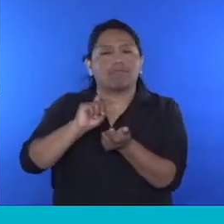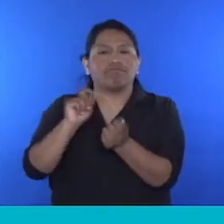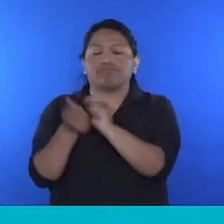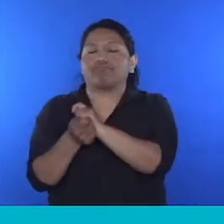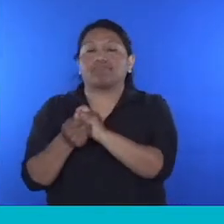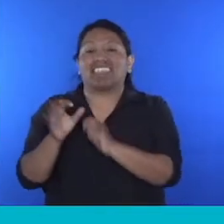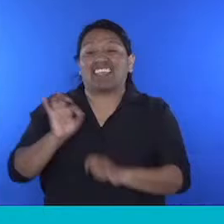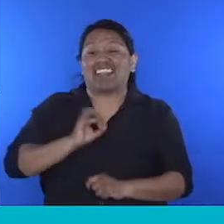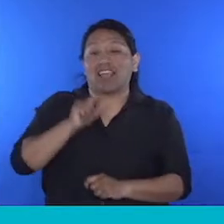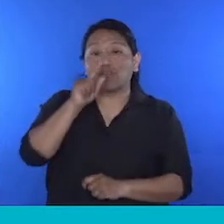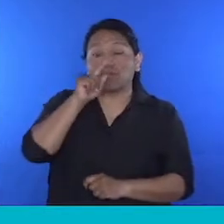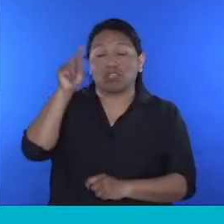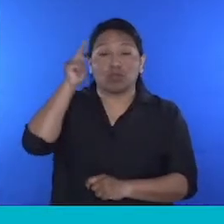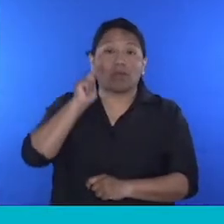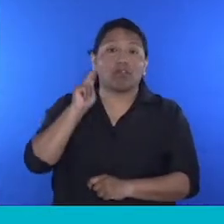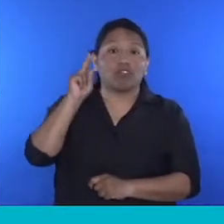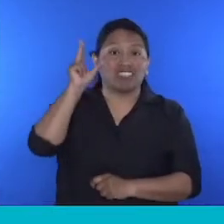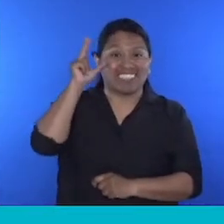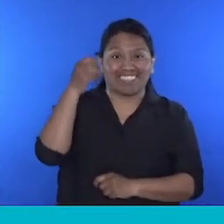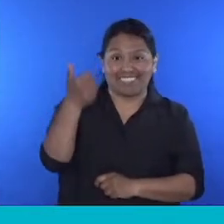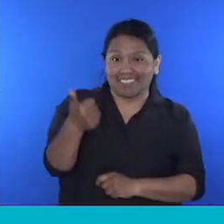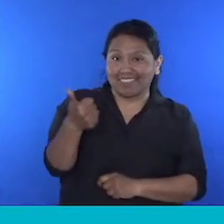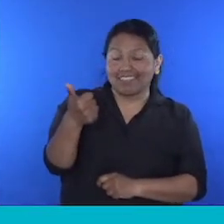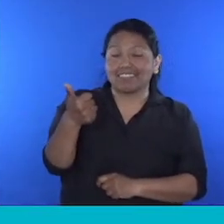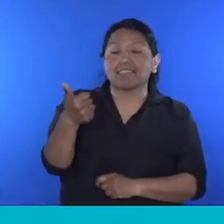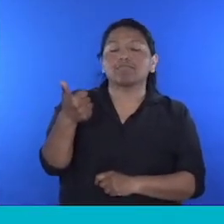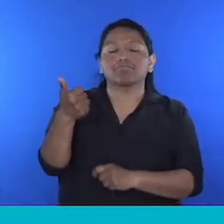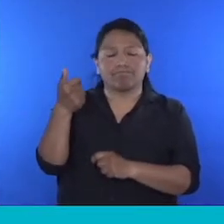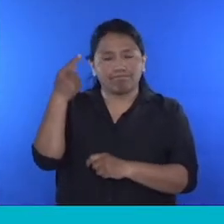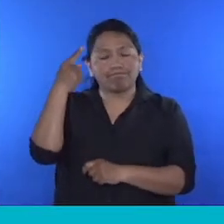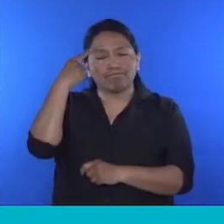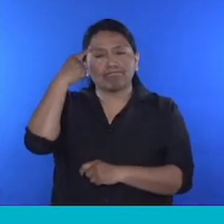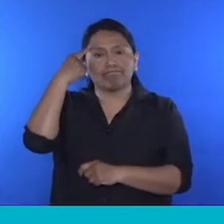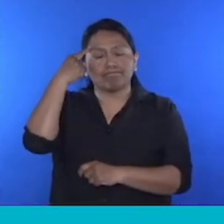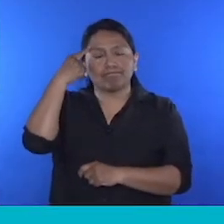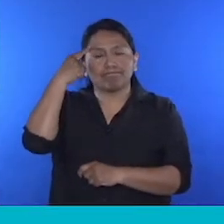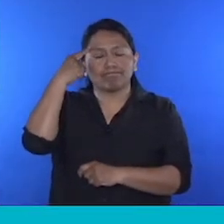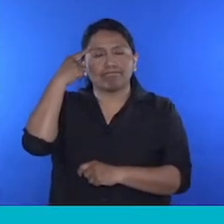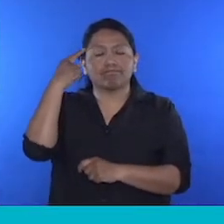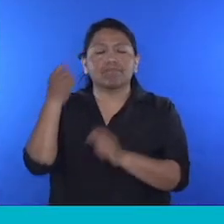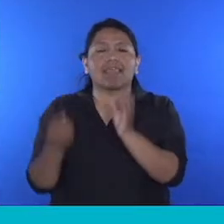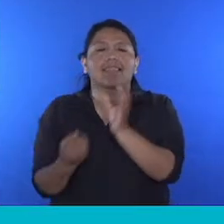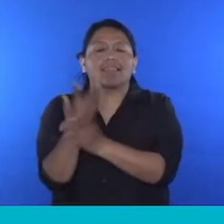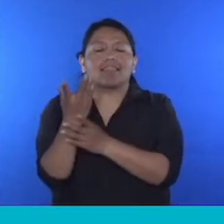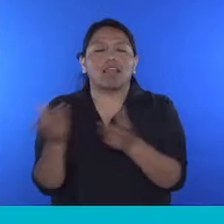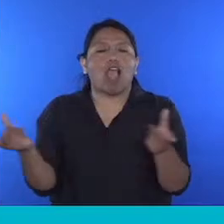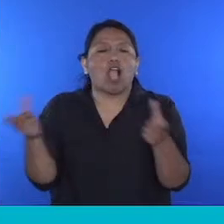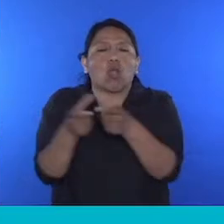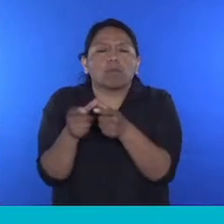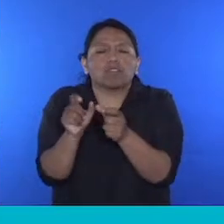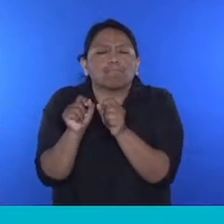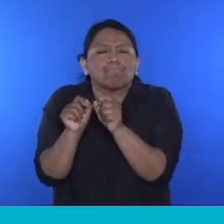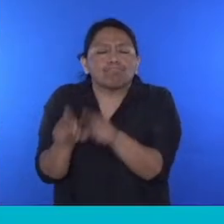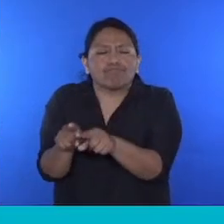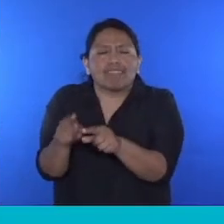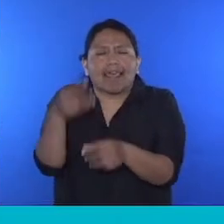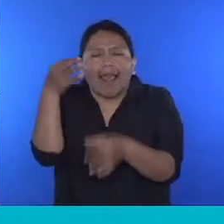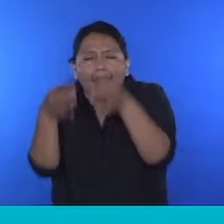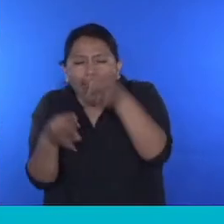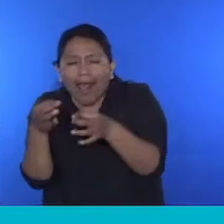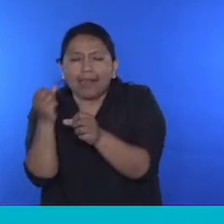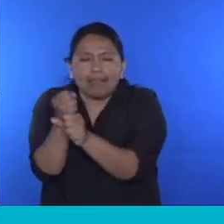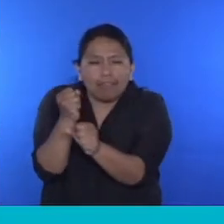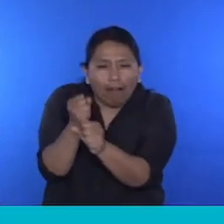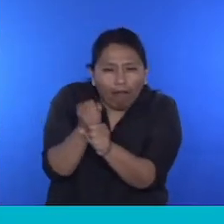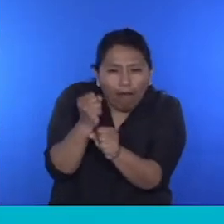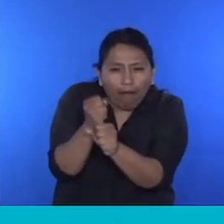en 1986 se creó una comisión específica de análisis, de